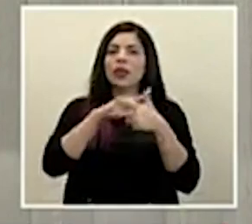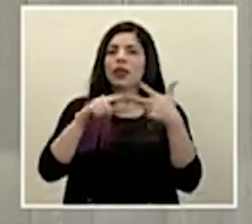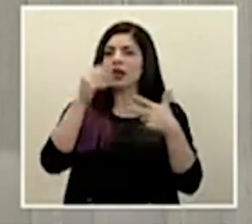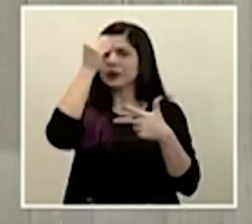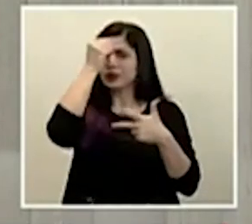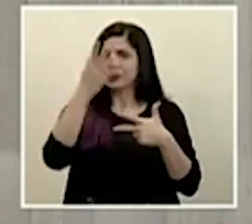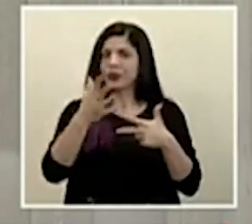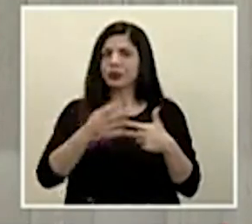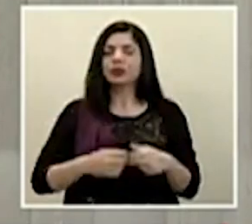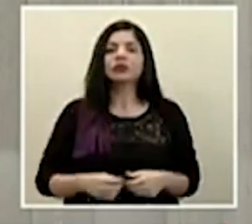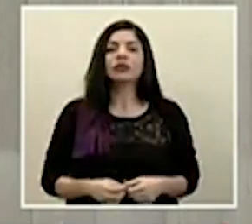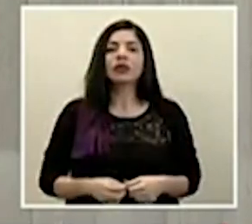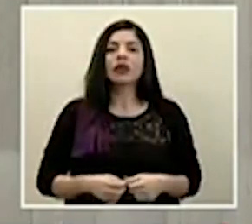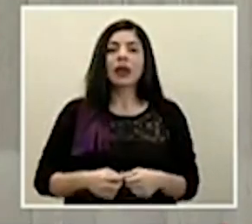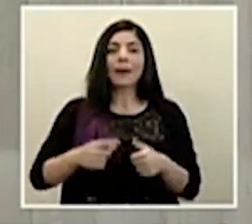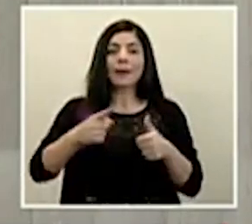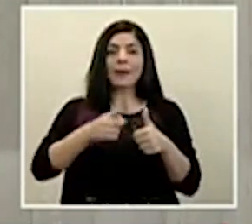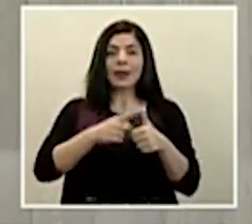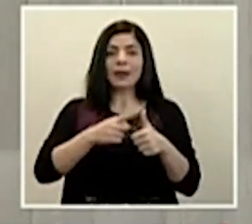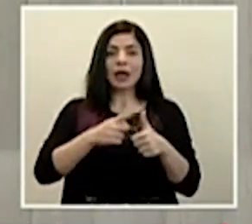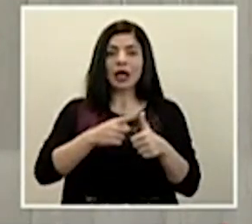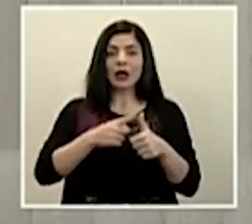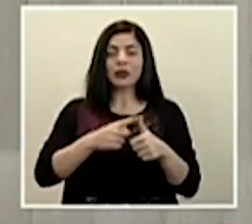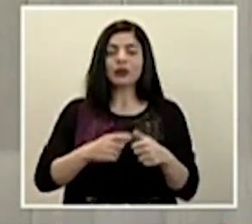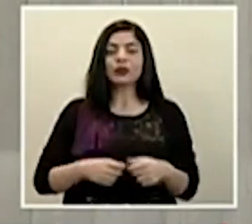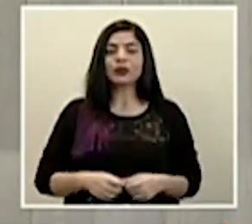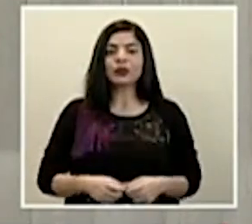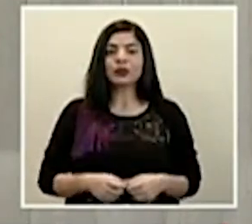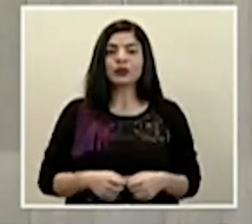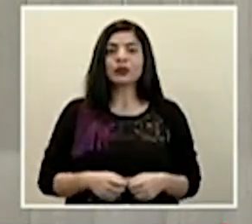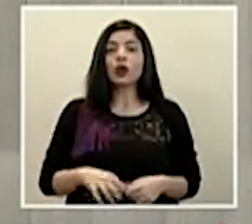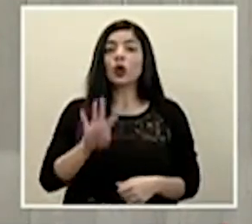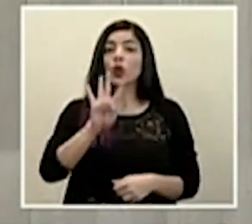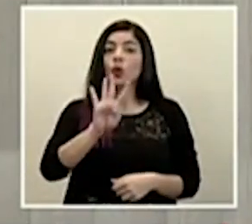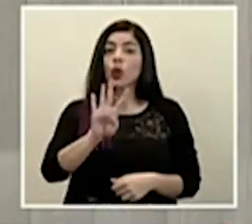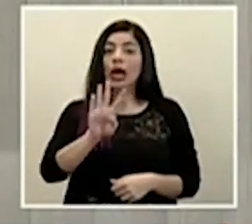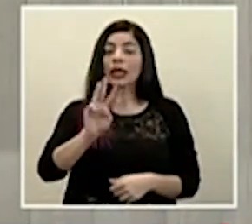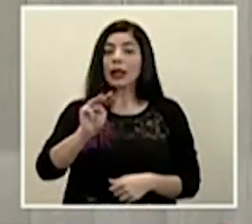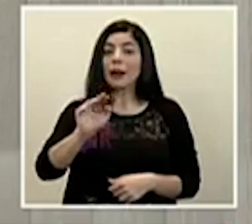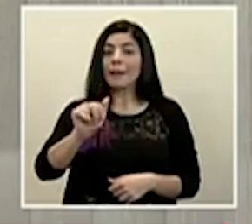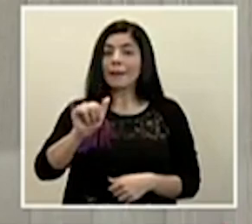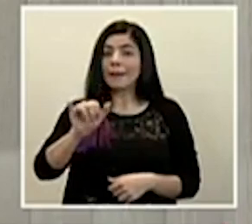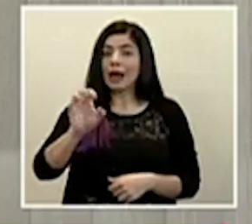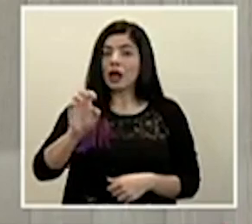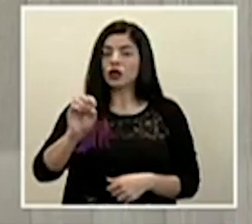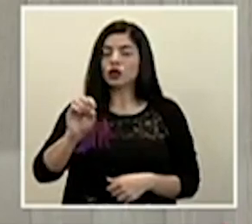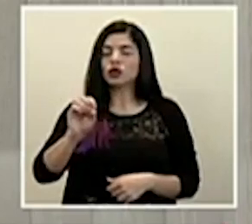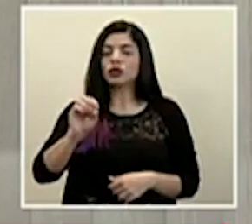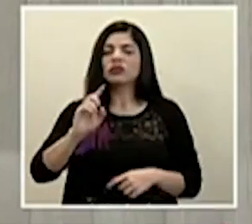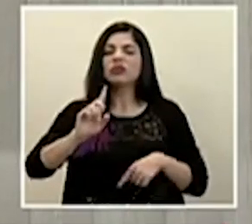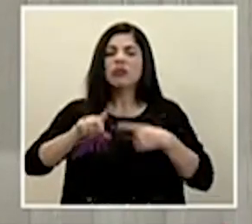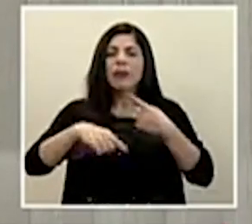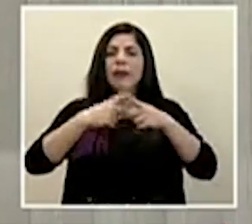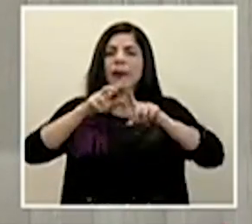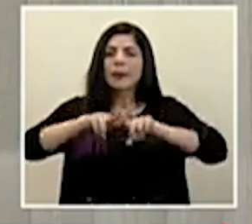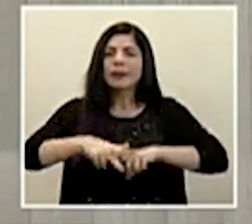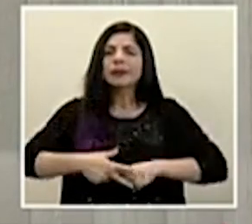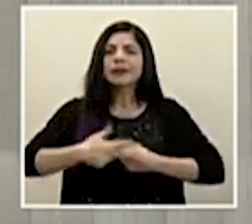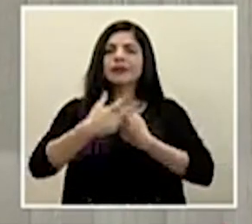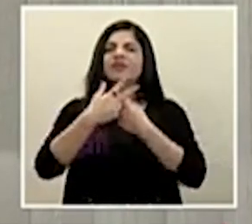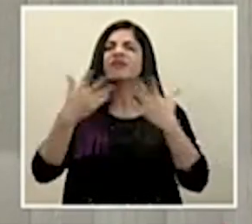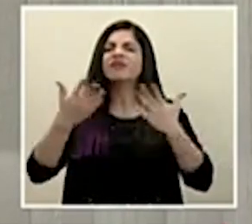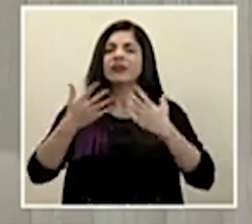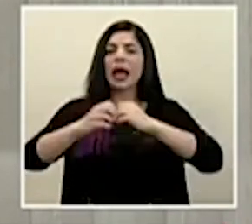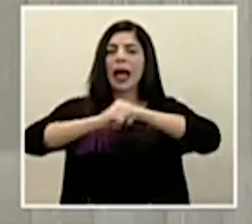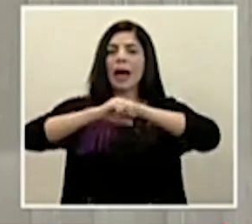anuncios. La primera es que el 4 de mayo vamos a iniciar la campaña